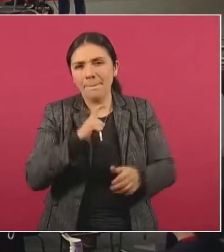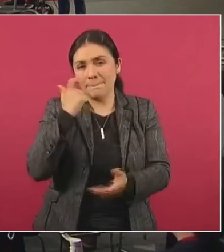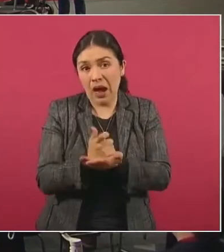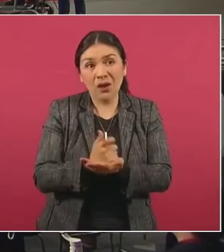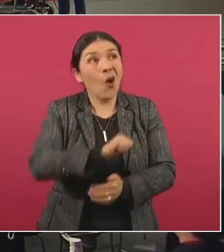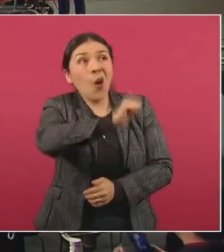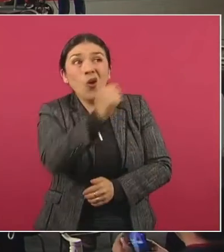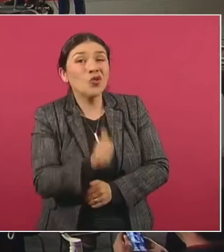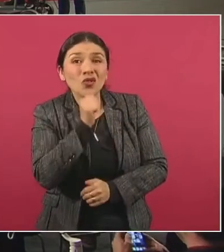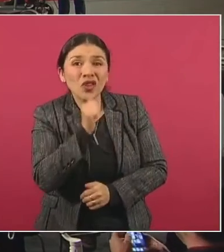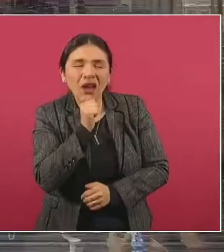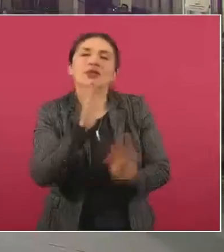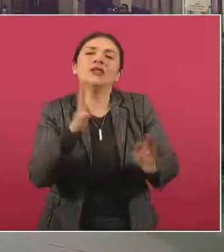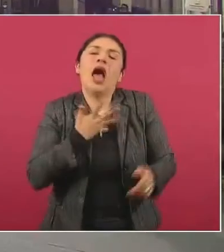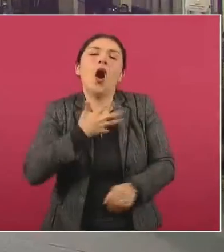Muchas gracias. Gracias.